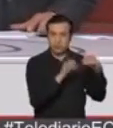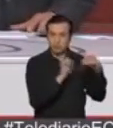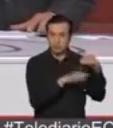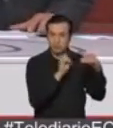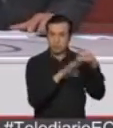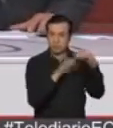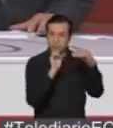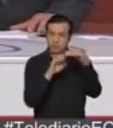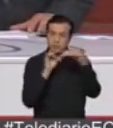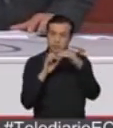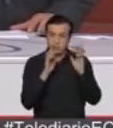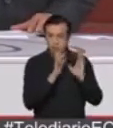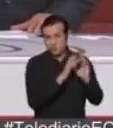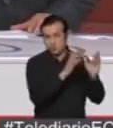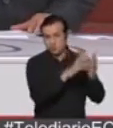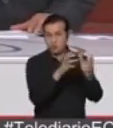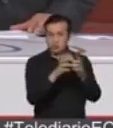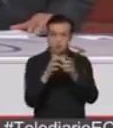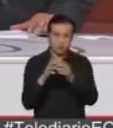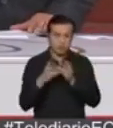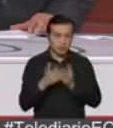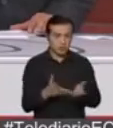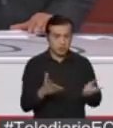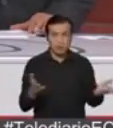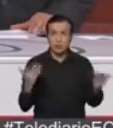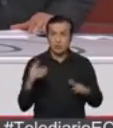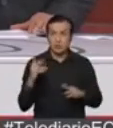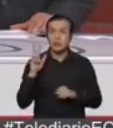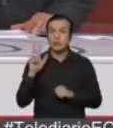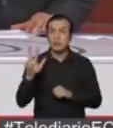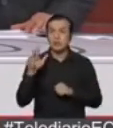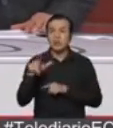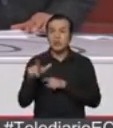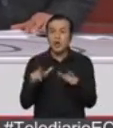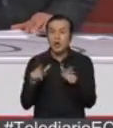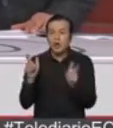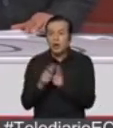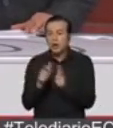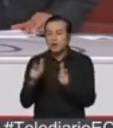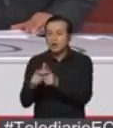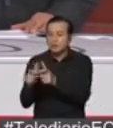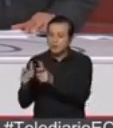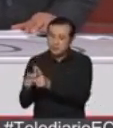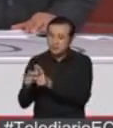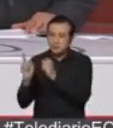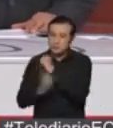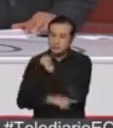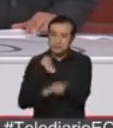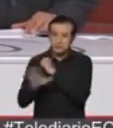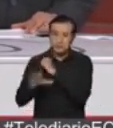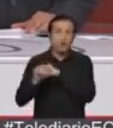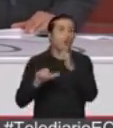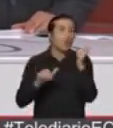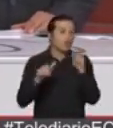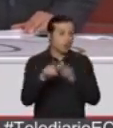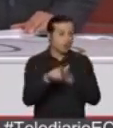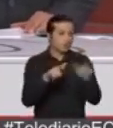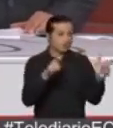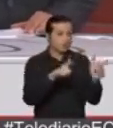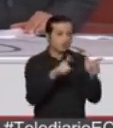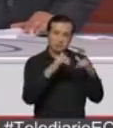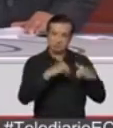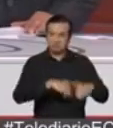de empaque del camarón, es lo que sucede. Entonces, aquí han sido tres establecimientos los sancionados, pero los demás establecimientos pueden